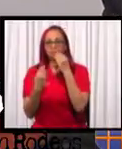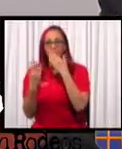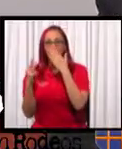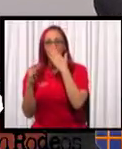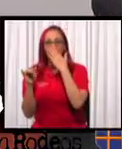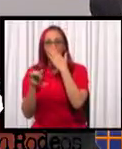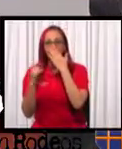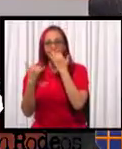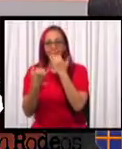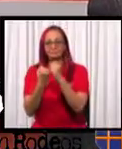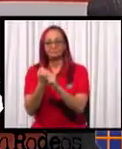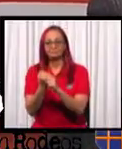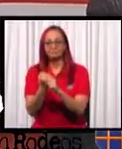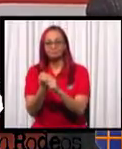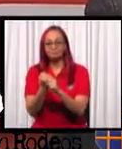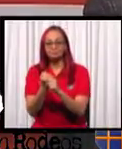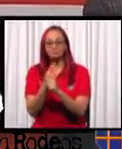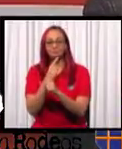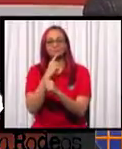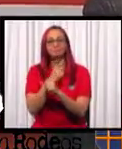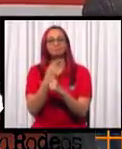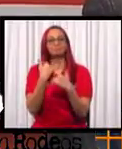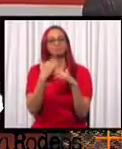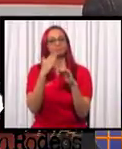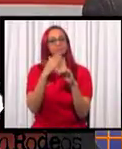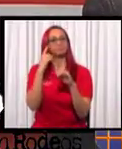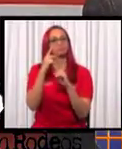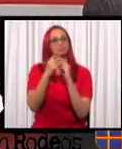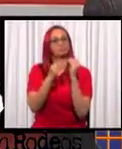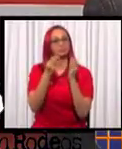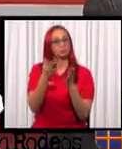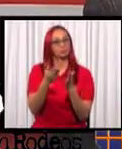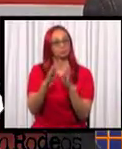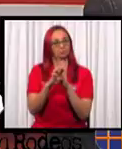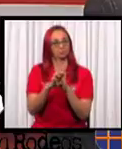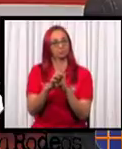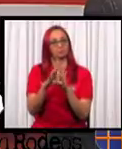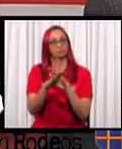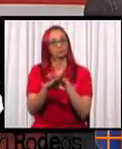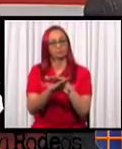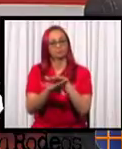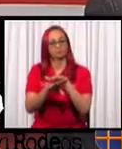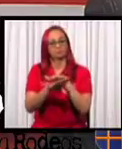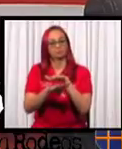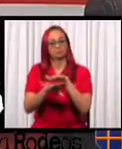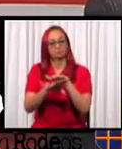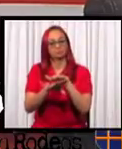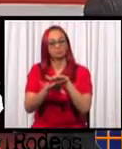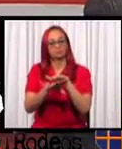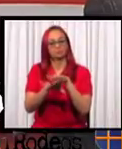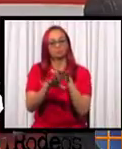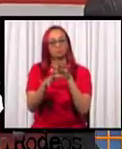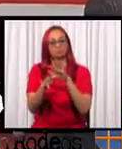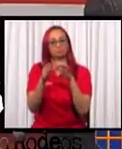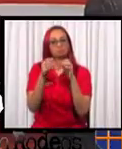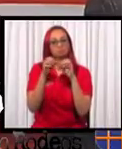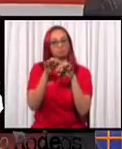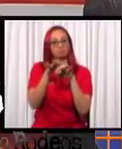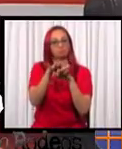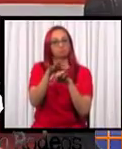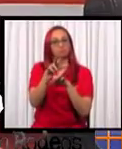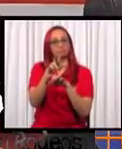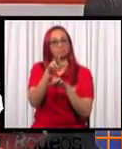año realmente es perjudicial para el productor. Y básicamente eso está influenciado por tres